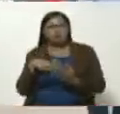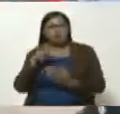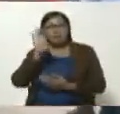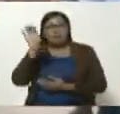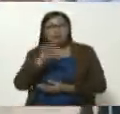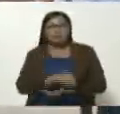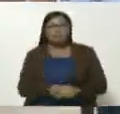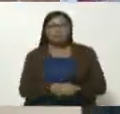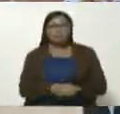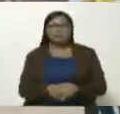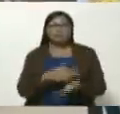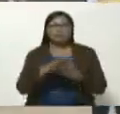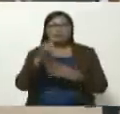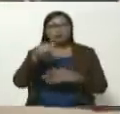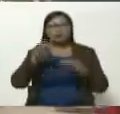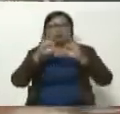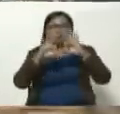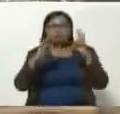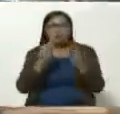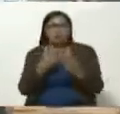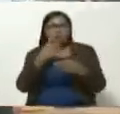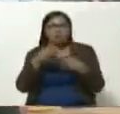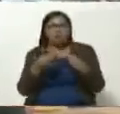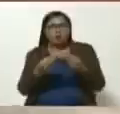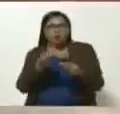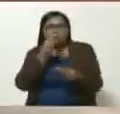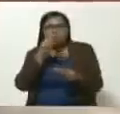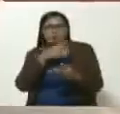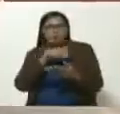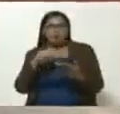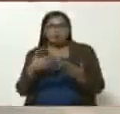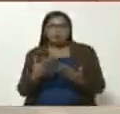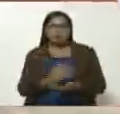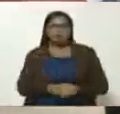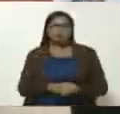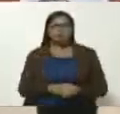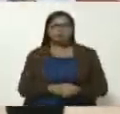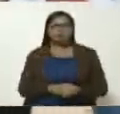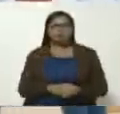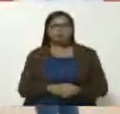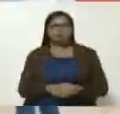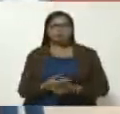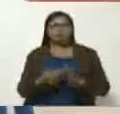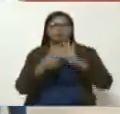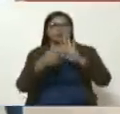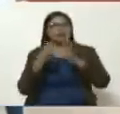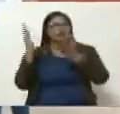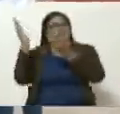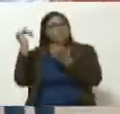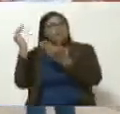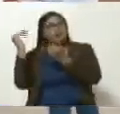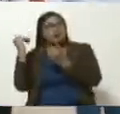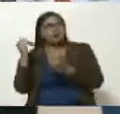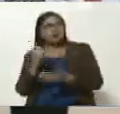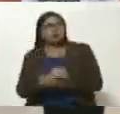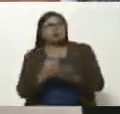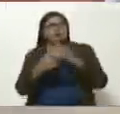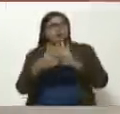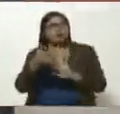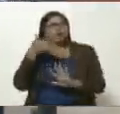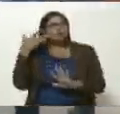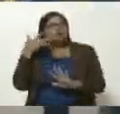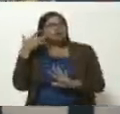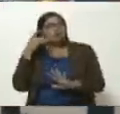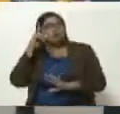cada familia le llegue un plato de comida a la mesa. Representa esperanza, representa orgullo